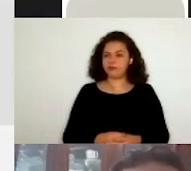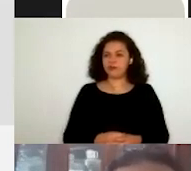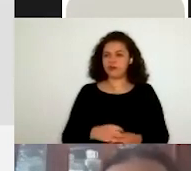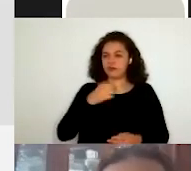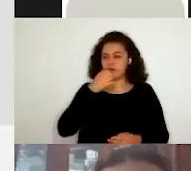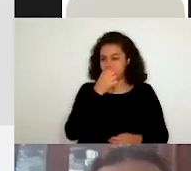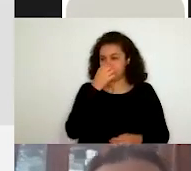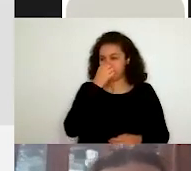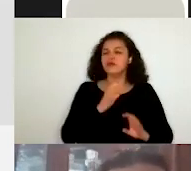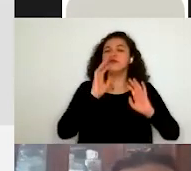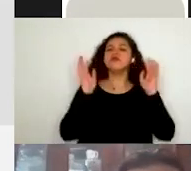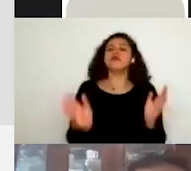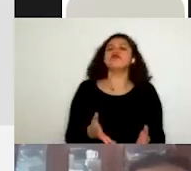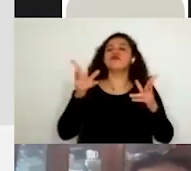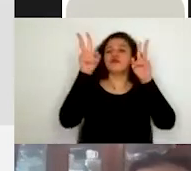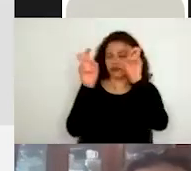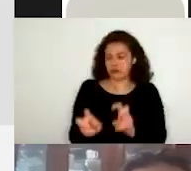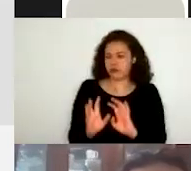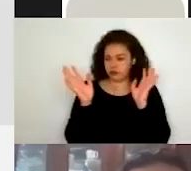Y ahora sí, aquí en la parte de contenido.